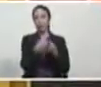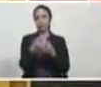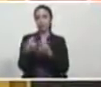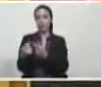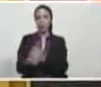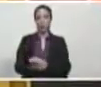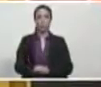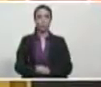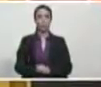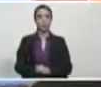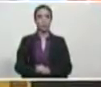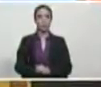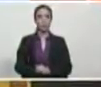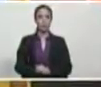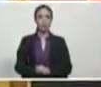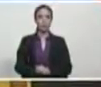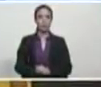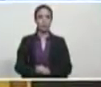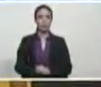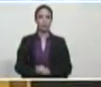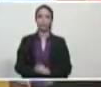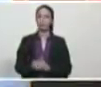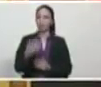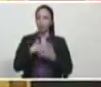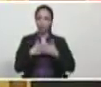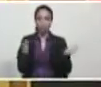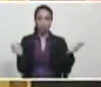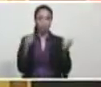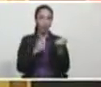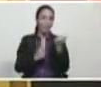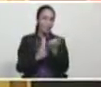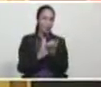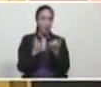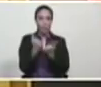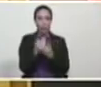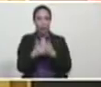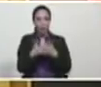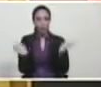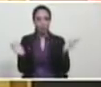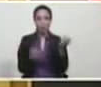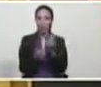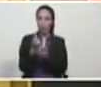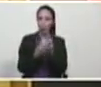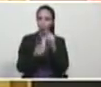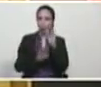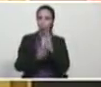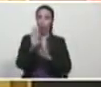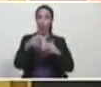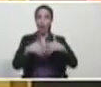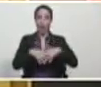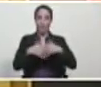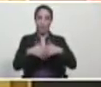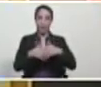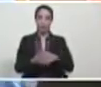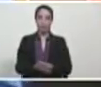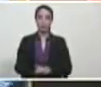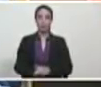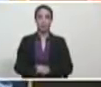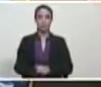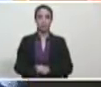impositivo para ponerle las puertas abiertas al proceso de recuperación de la industria